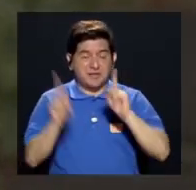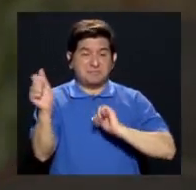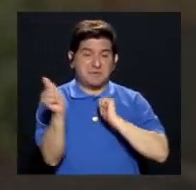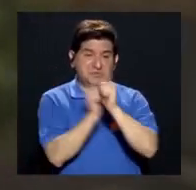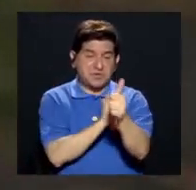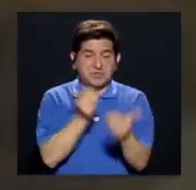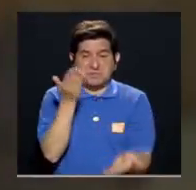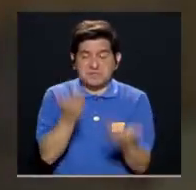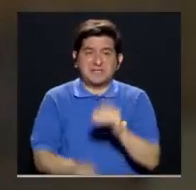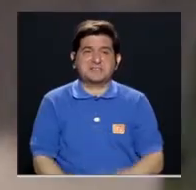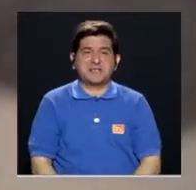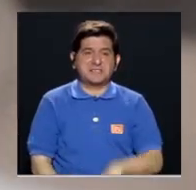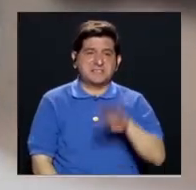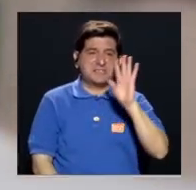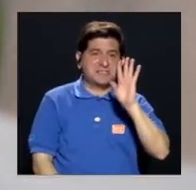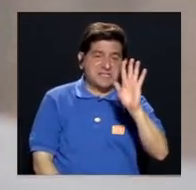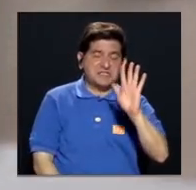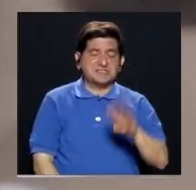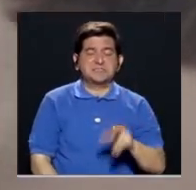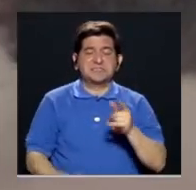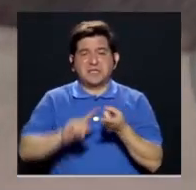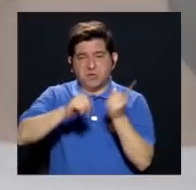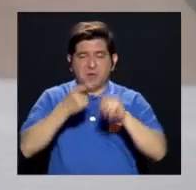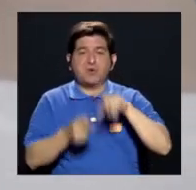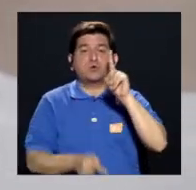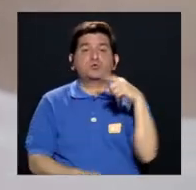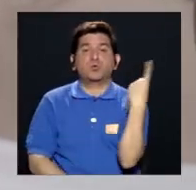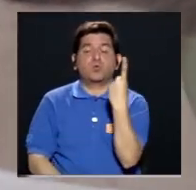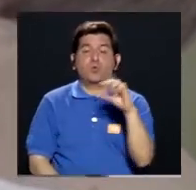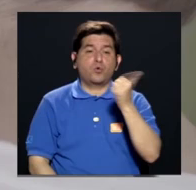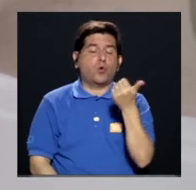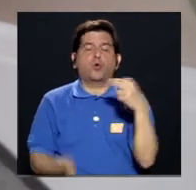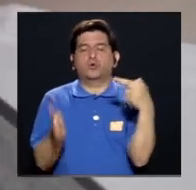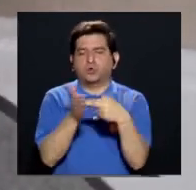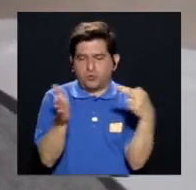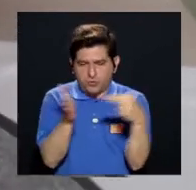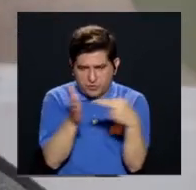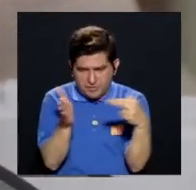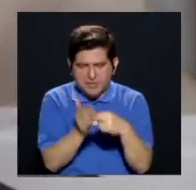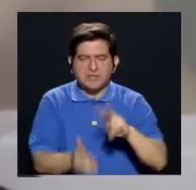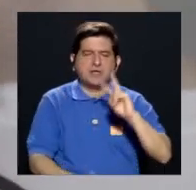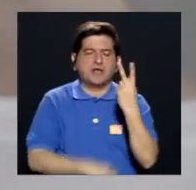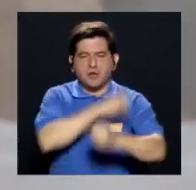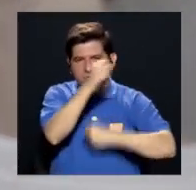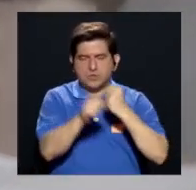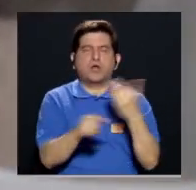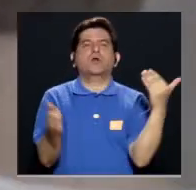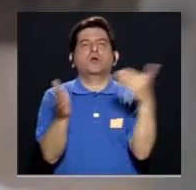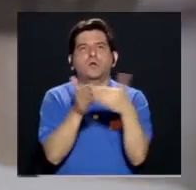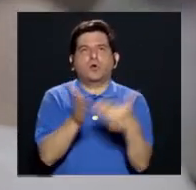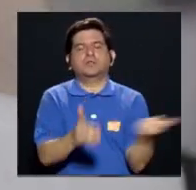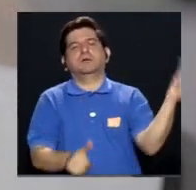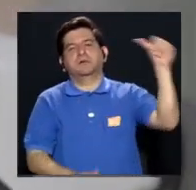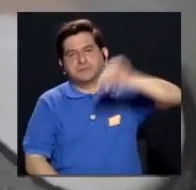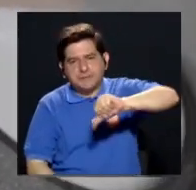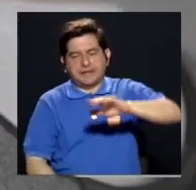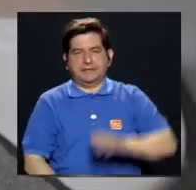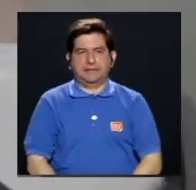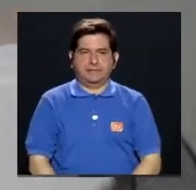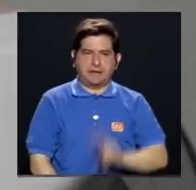si acaso de cinco compañeros que tenía, cinco amigos, pasó uno. Los demás tuvieron que repetirlo y volver a llevar un segundo año, que inclusive lo volvieron a perder el segundo